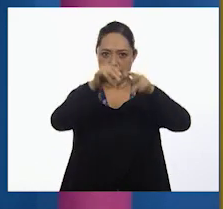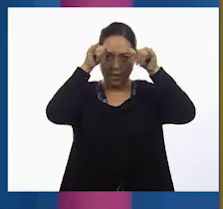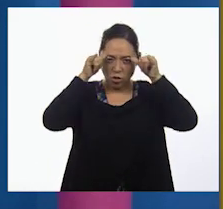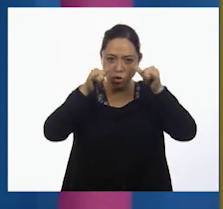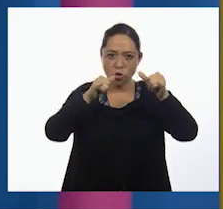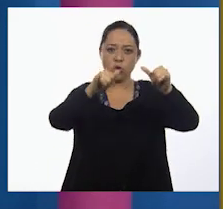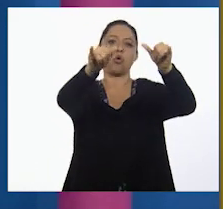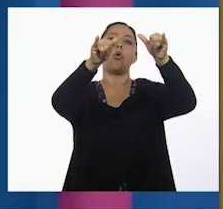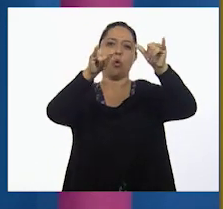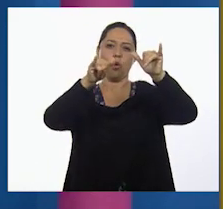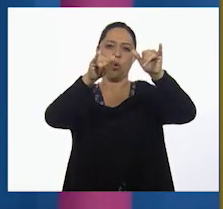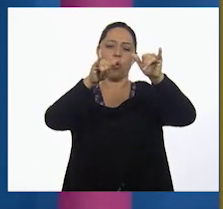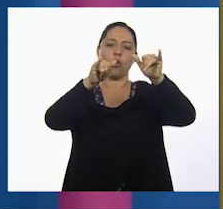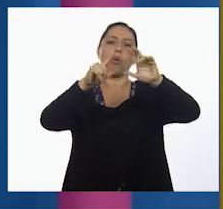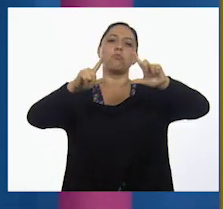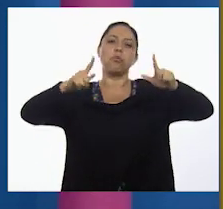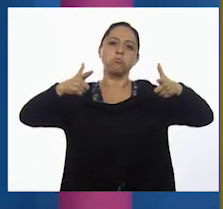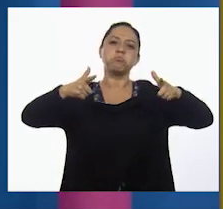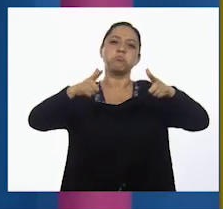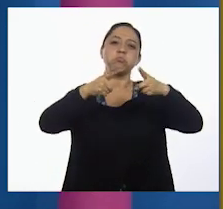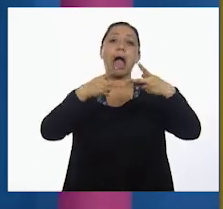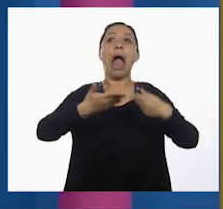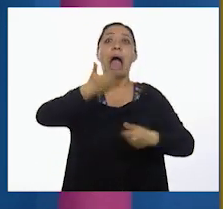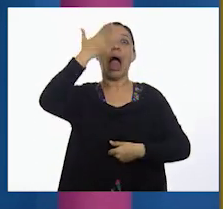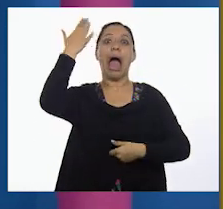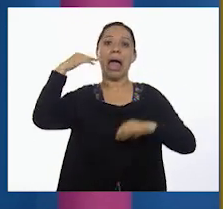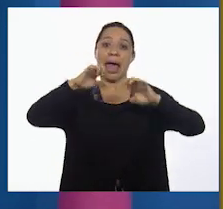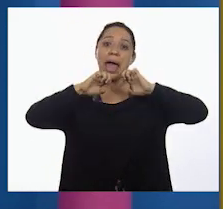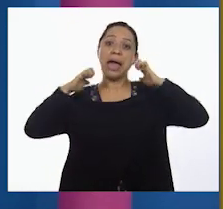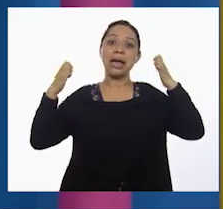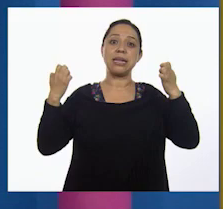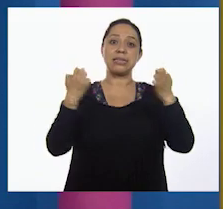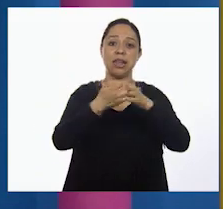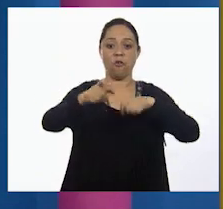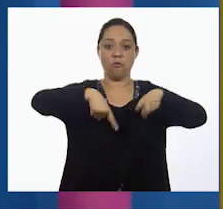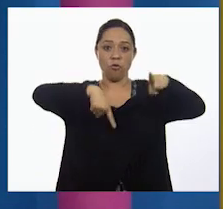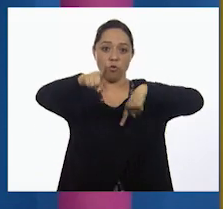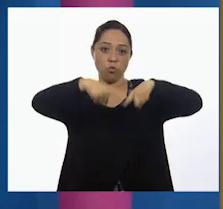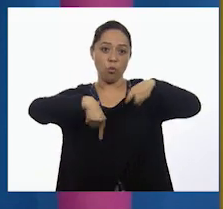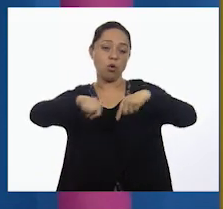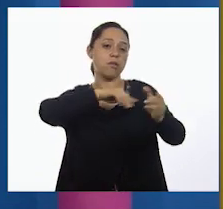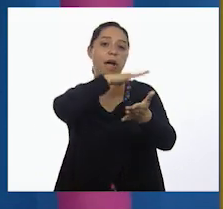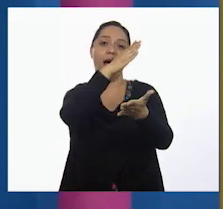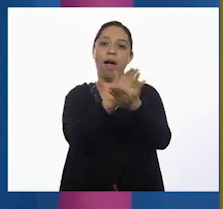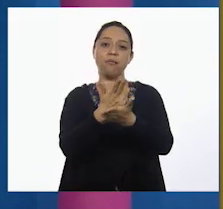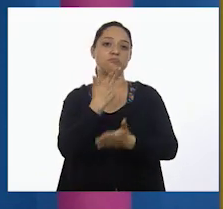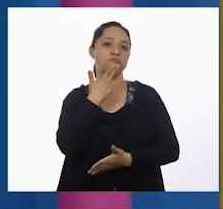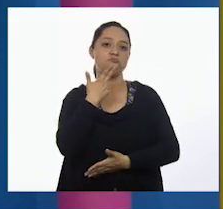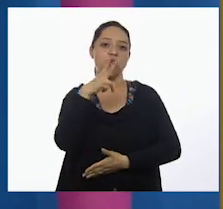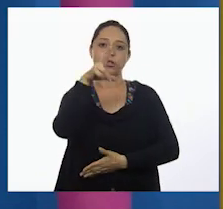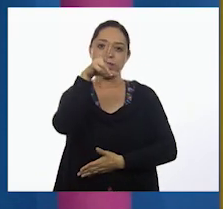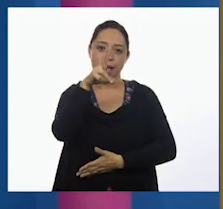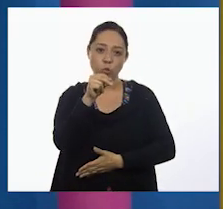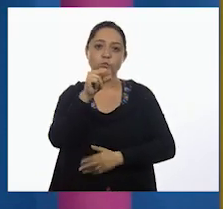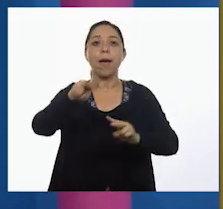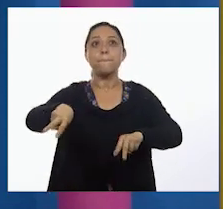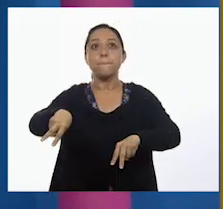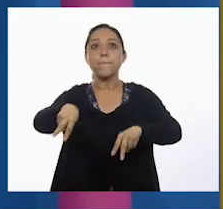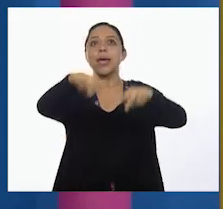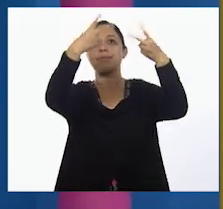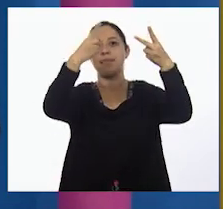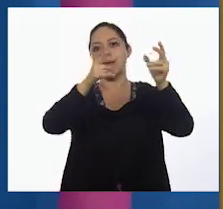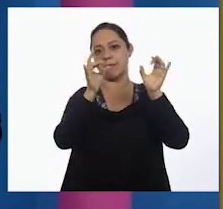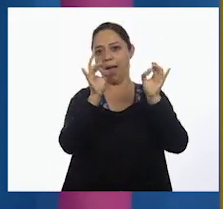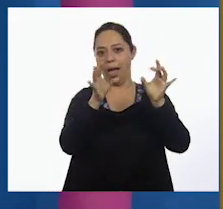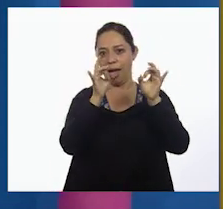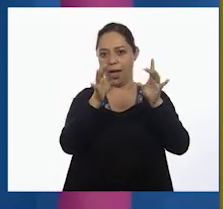más vacía. Antes tenía un estadio de fútbol que pues ya no se utiliza porque lo acaban de vender. Tiene